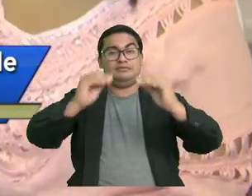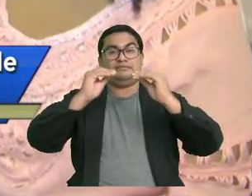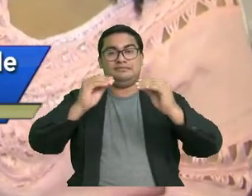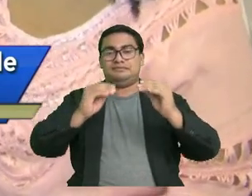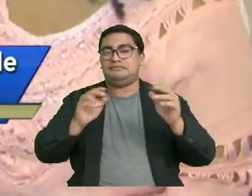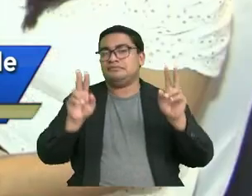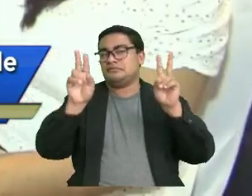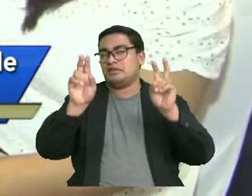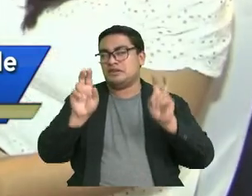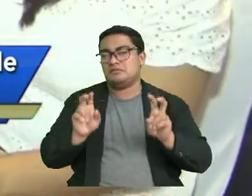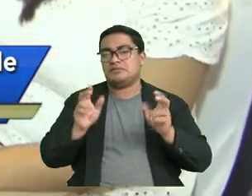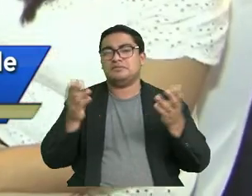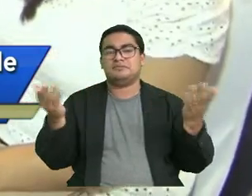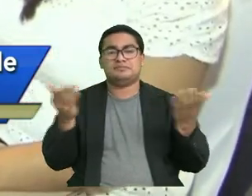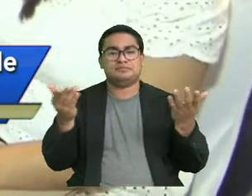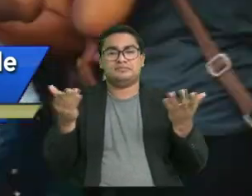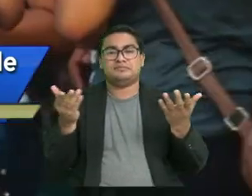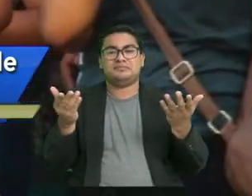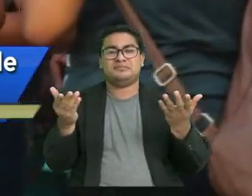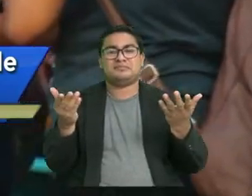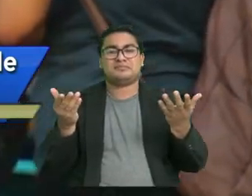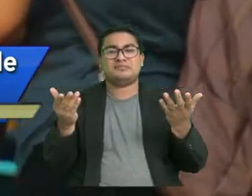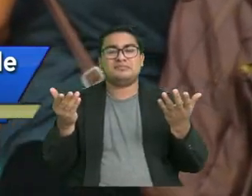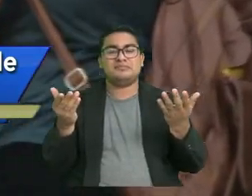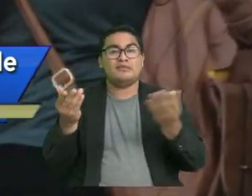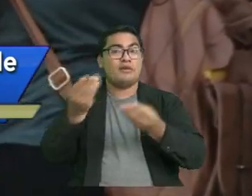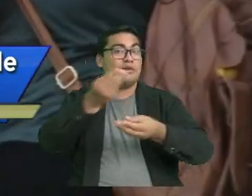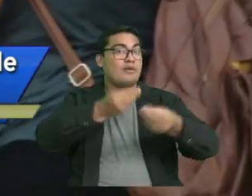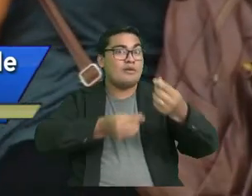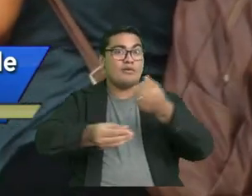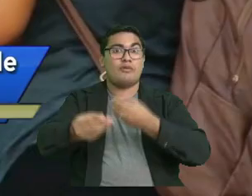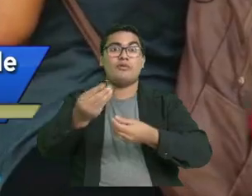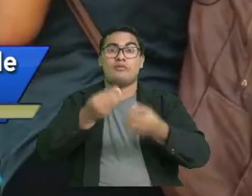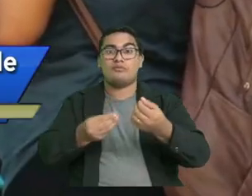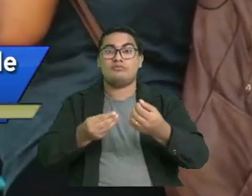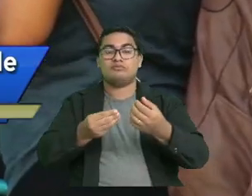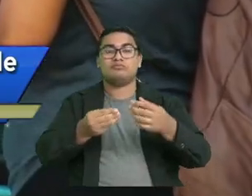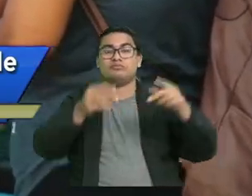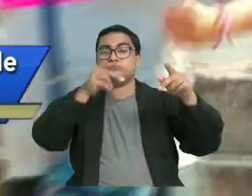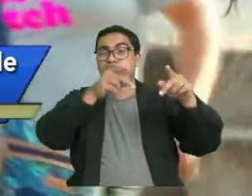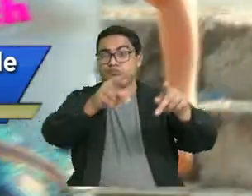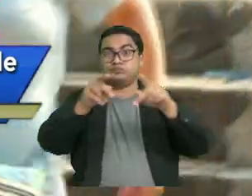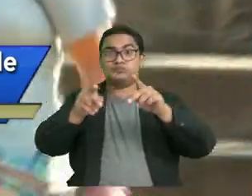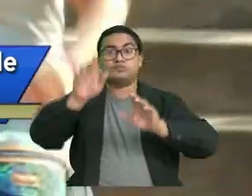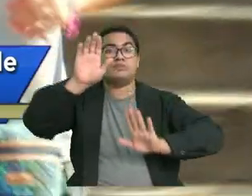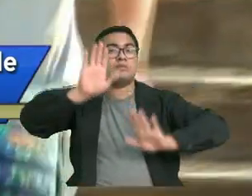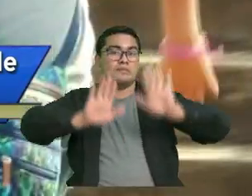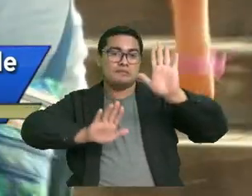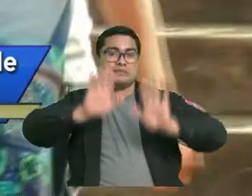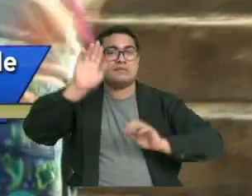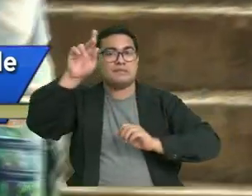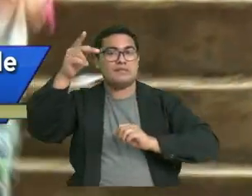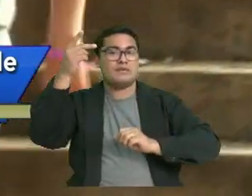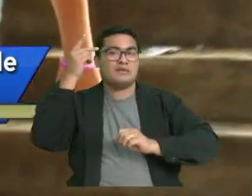educación, al tema de la economía, a la participación política.